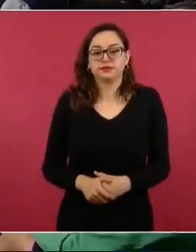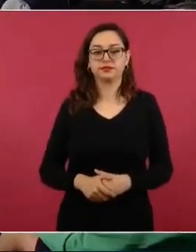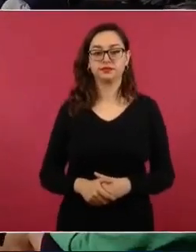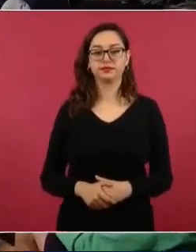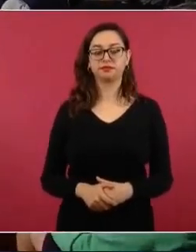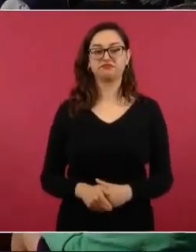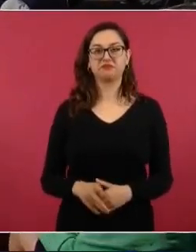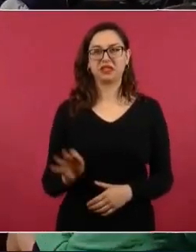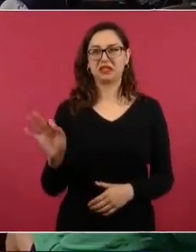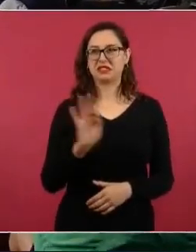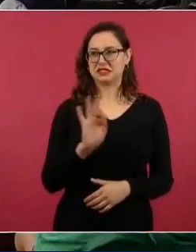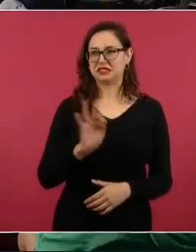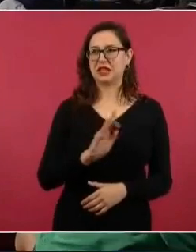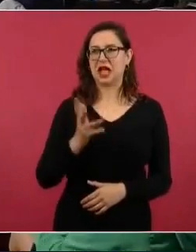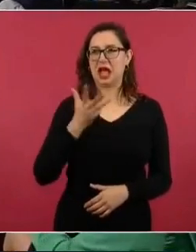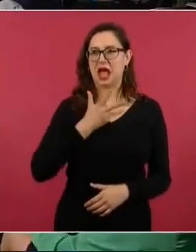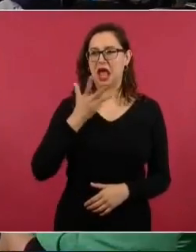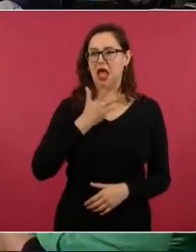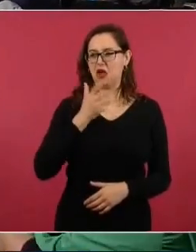sofismas.